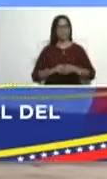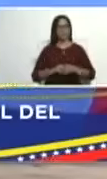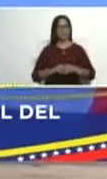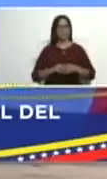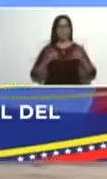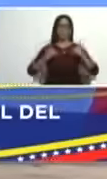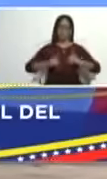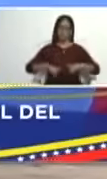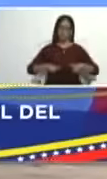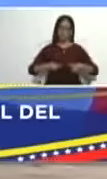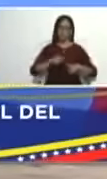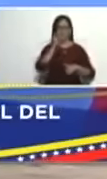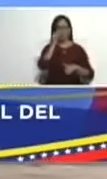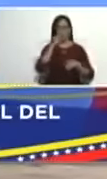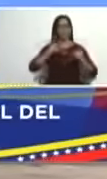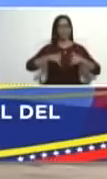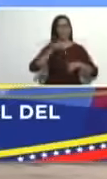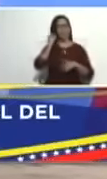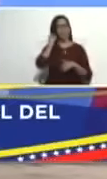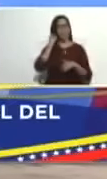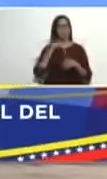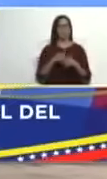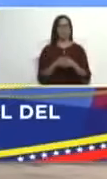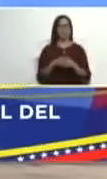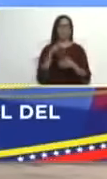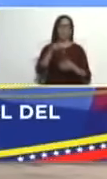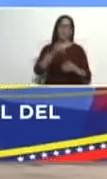sus hijos, sus hijas, sus panas.